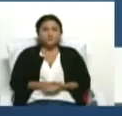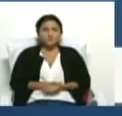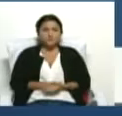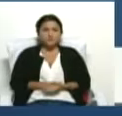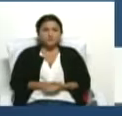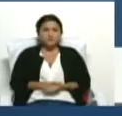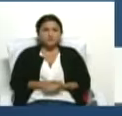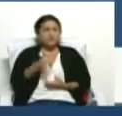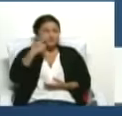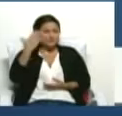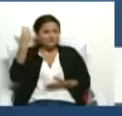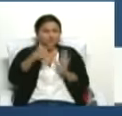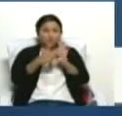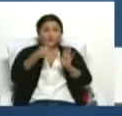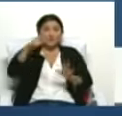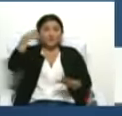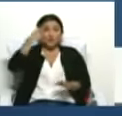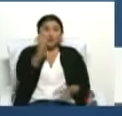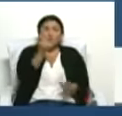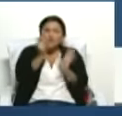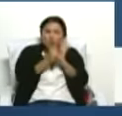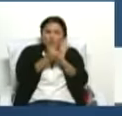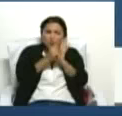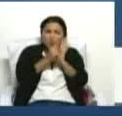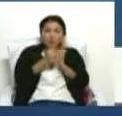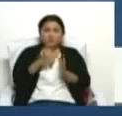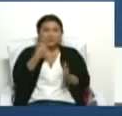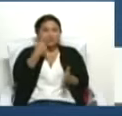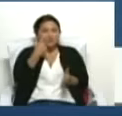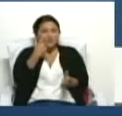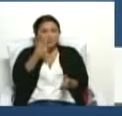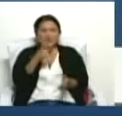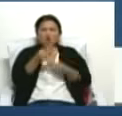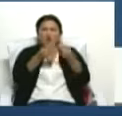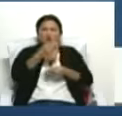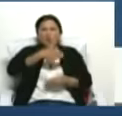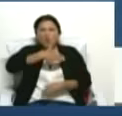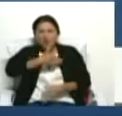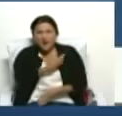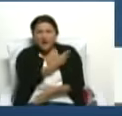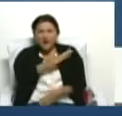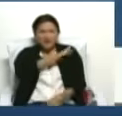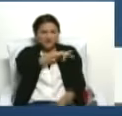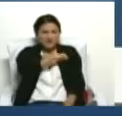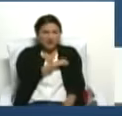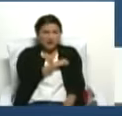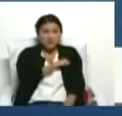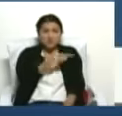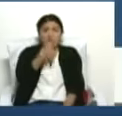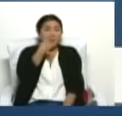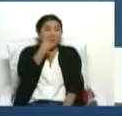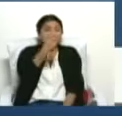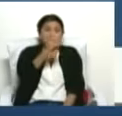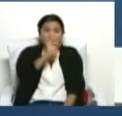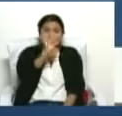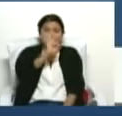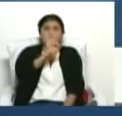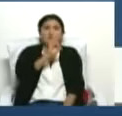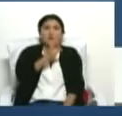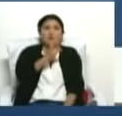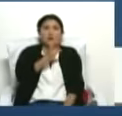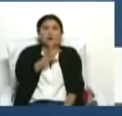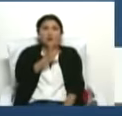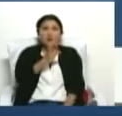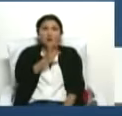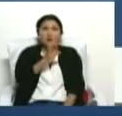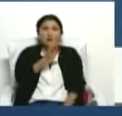video de un minuto, un video de un minuto. Vean cómo quedó Gaza. Yo no veo ahí a los altos comisionados de derechos humanos de